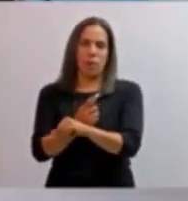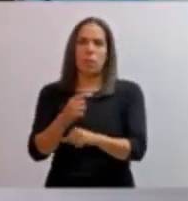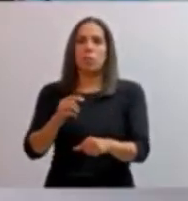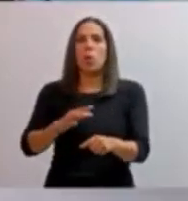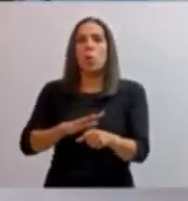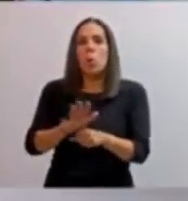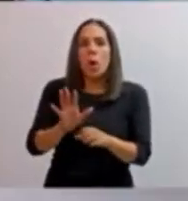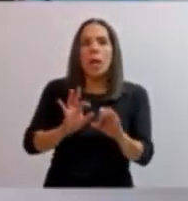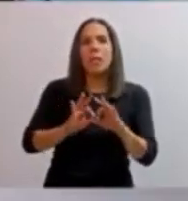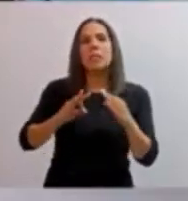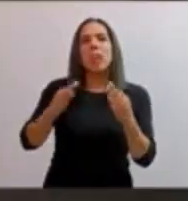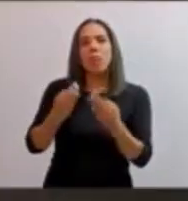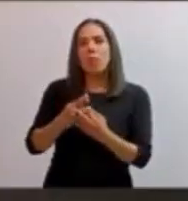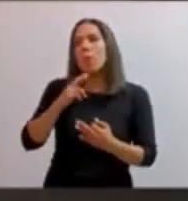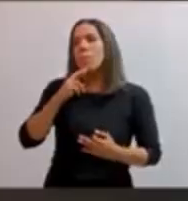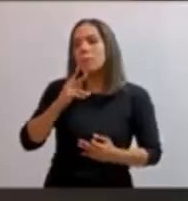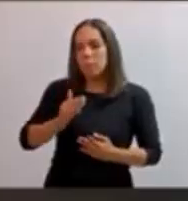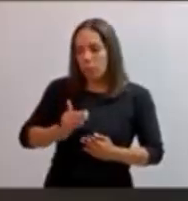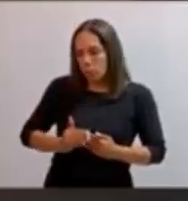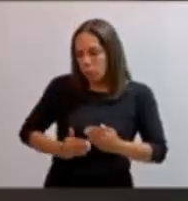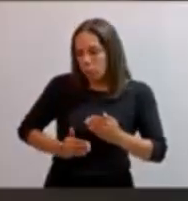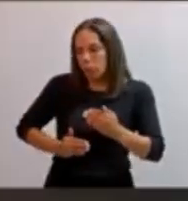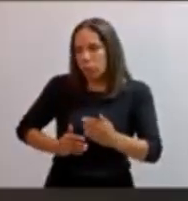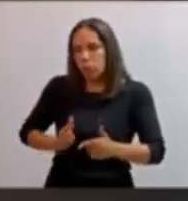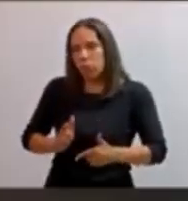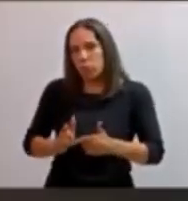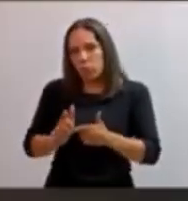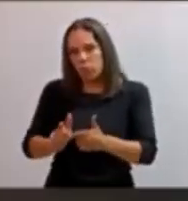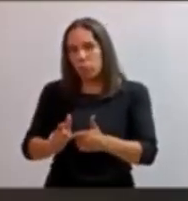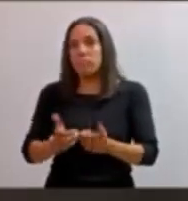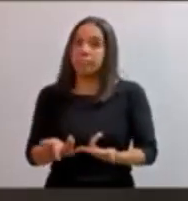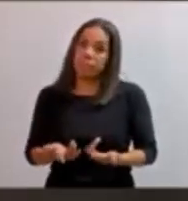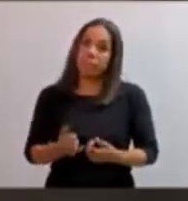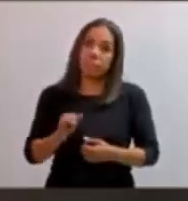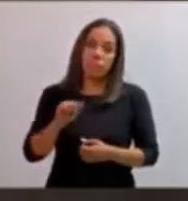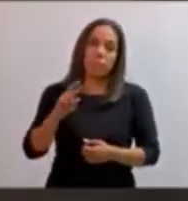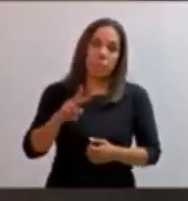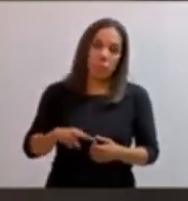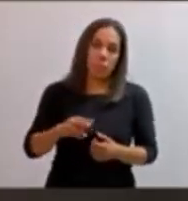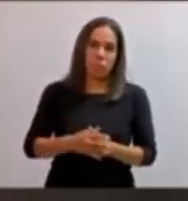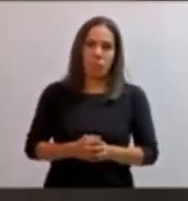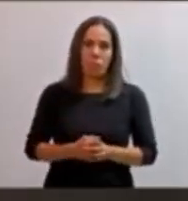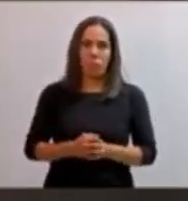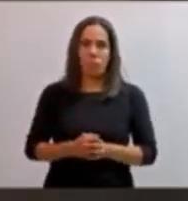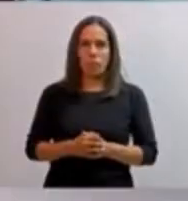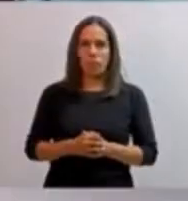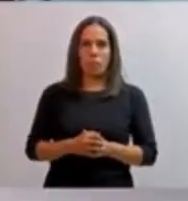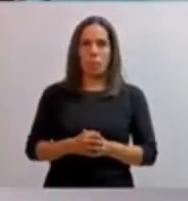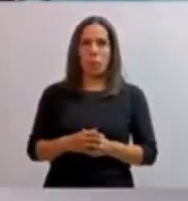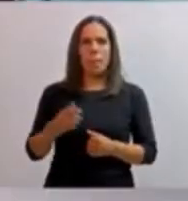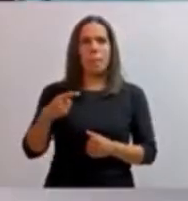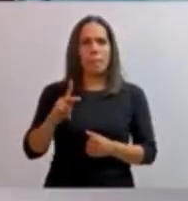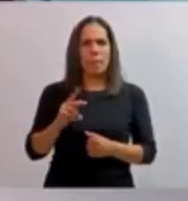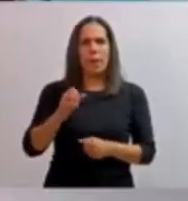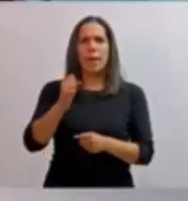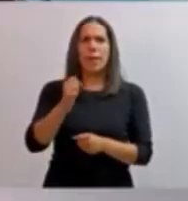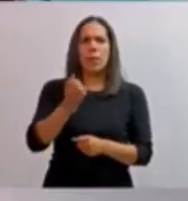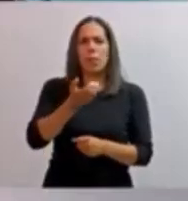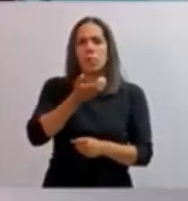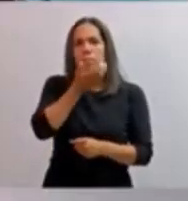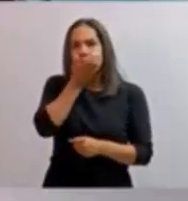mejora continua del mismo proceso de acompañar, ¿no? Respecto a las